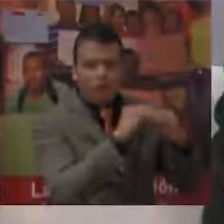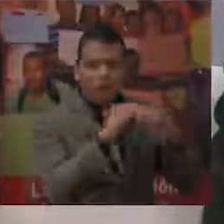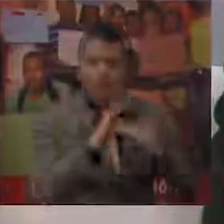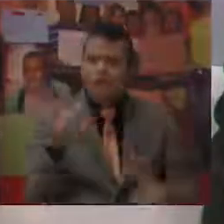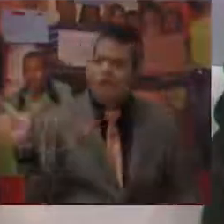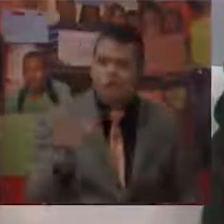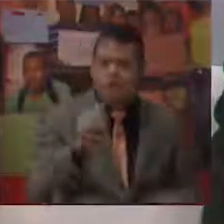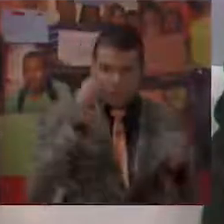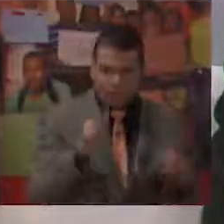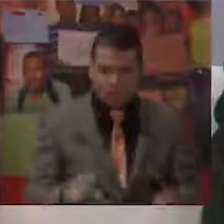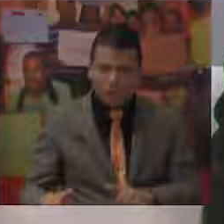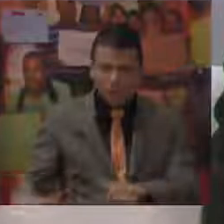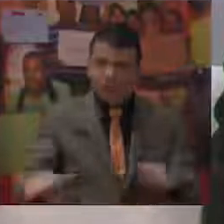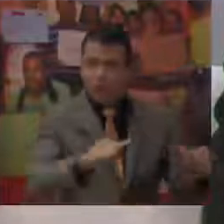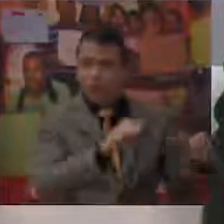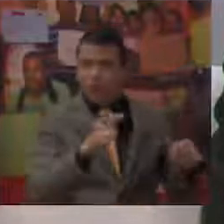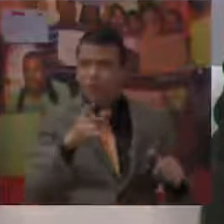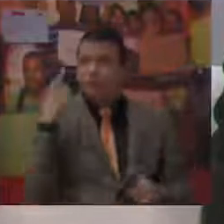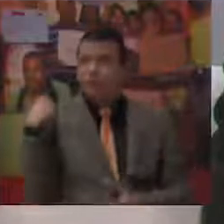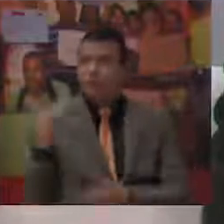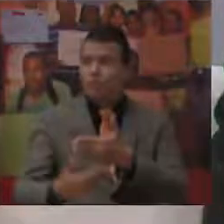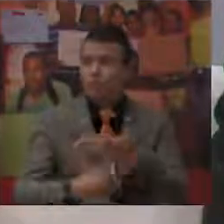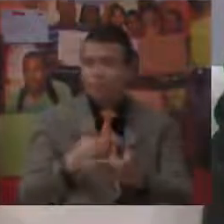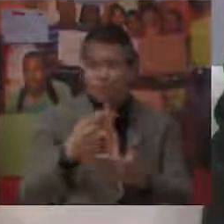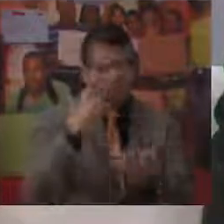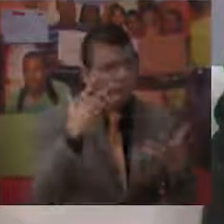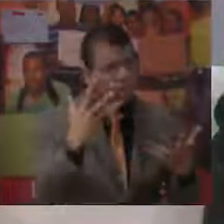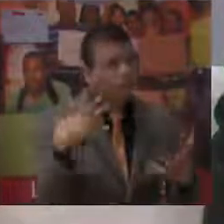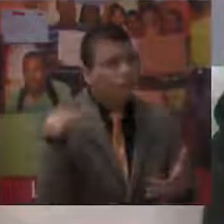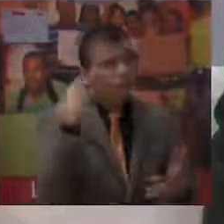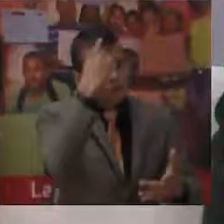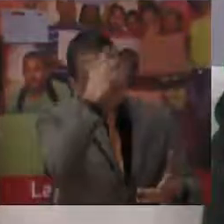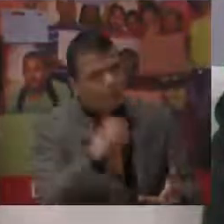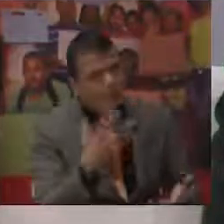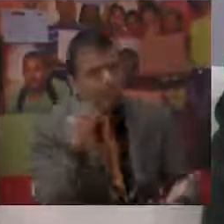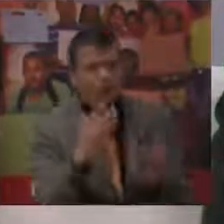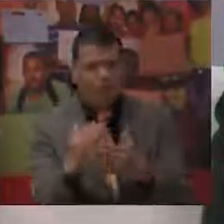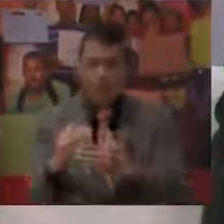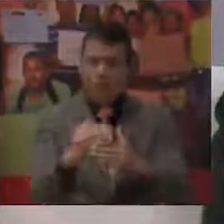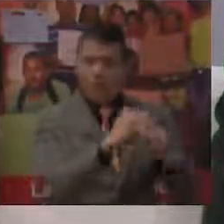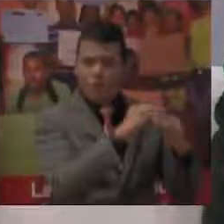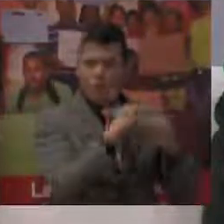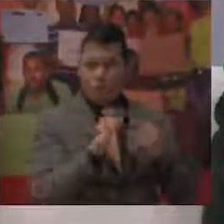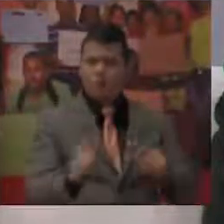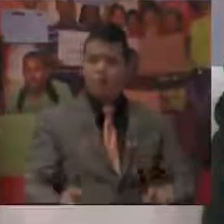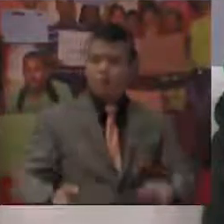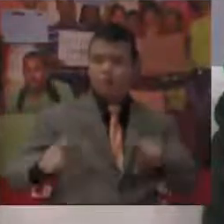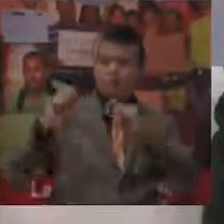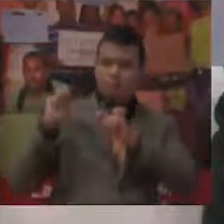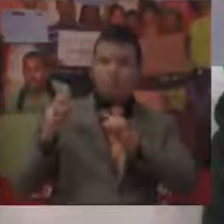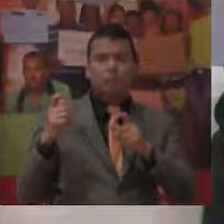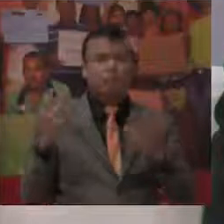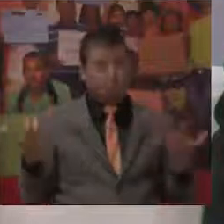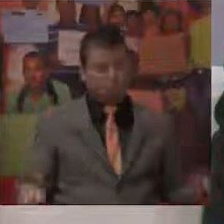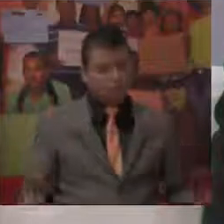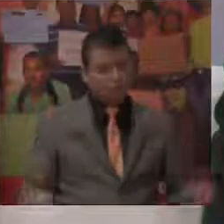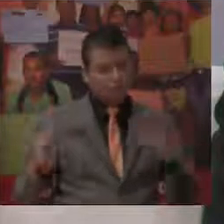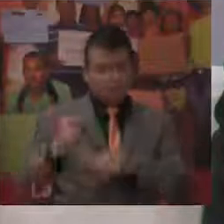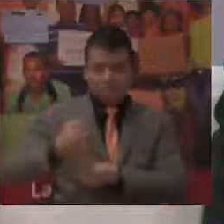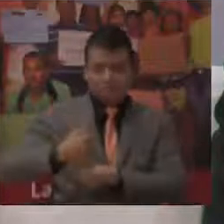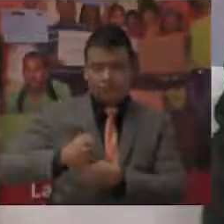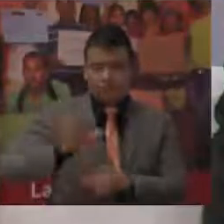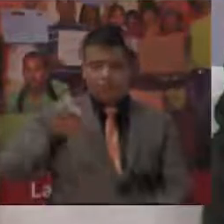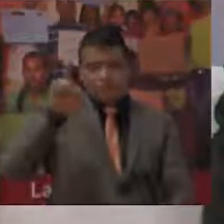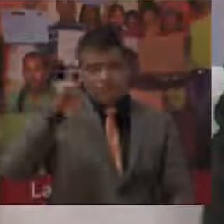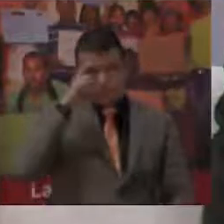cualquier colombiano que se presente a un proceso de selección y si en igualdad de condiciones no lo ganamos, poder acceder a un cargo público. En